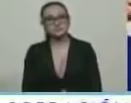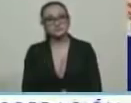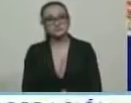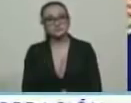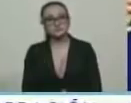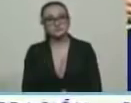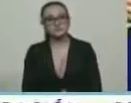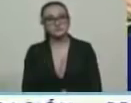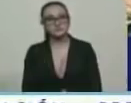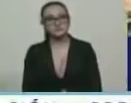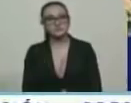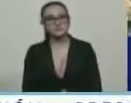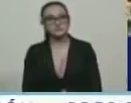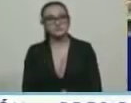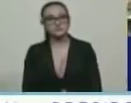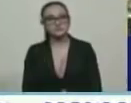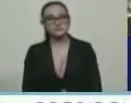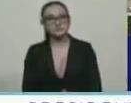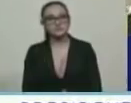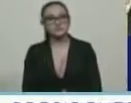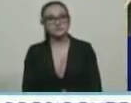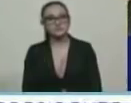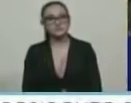Me gustaría destacar este hecho.